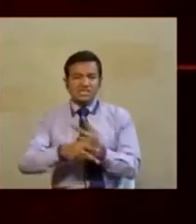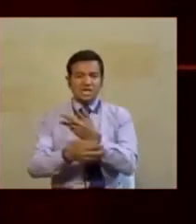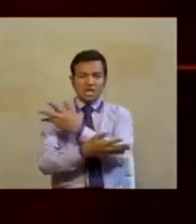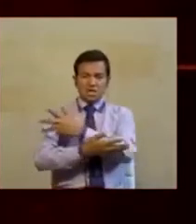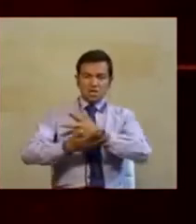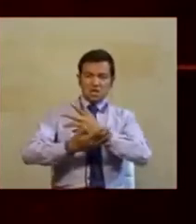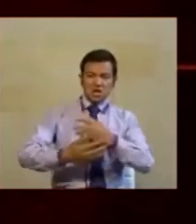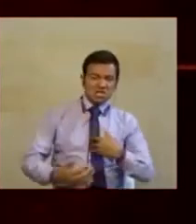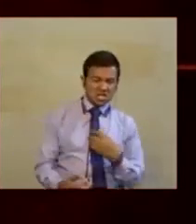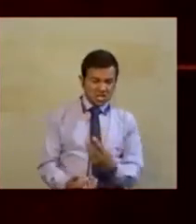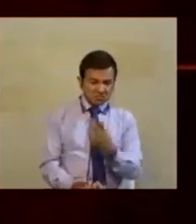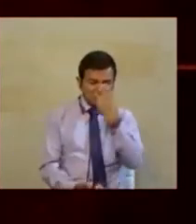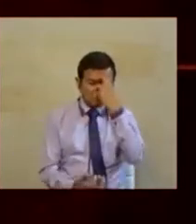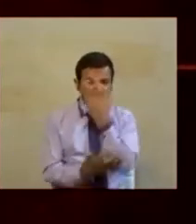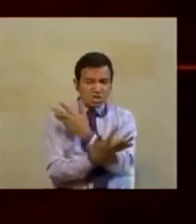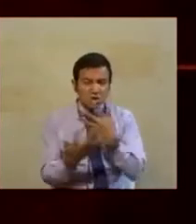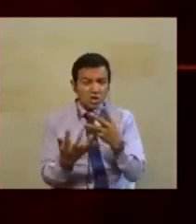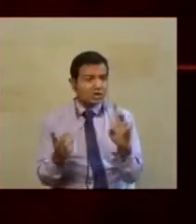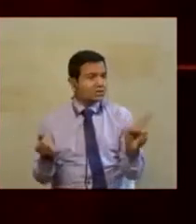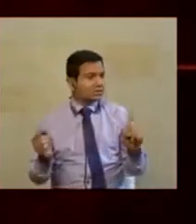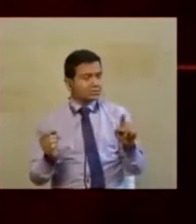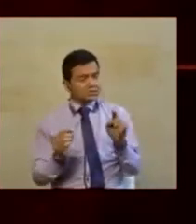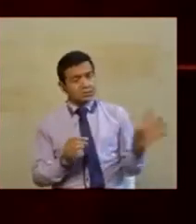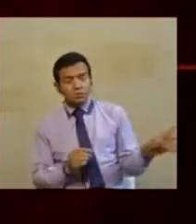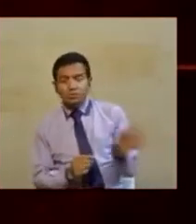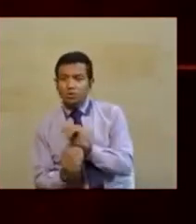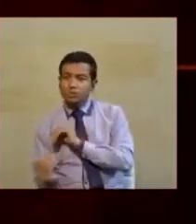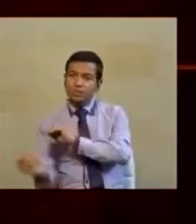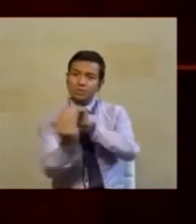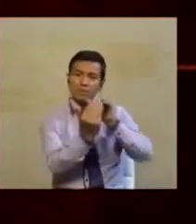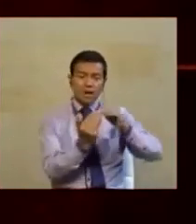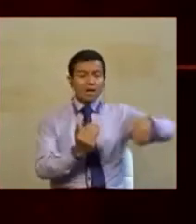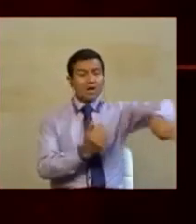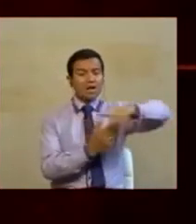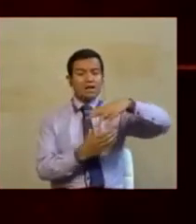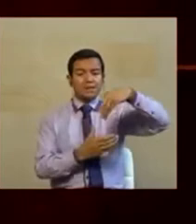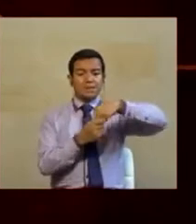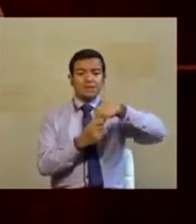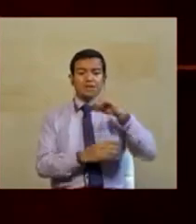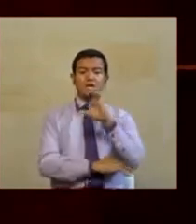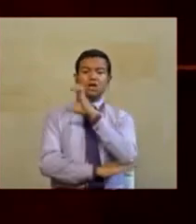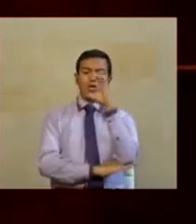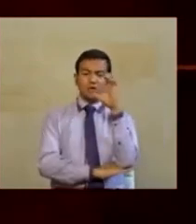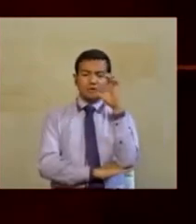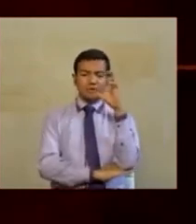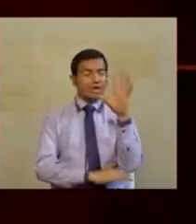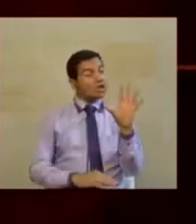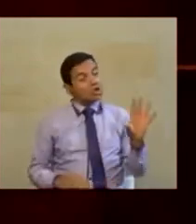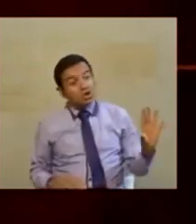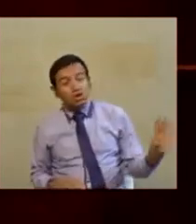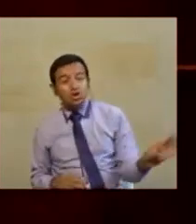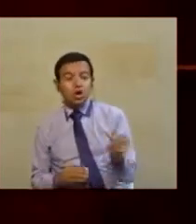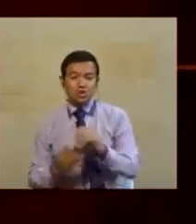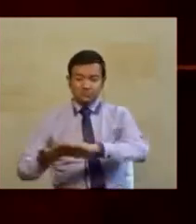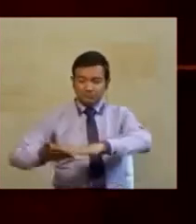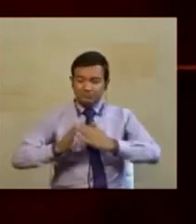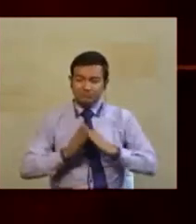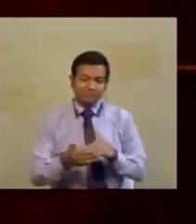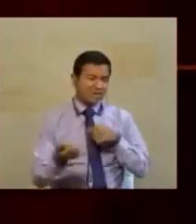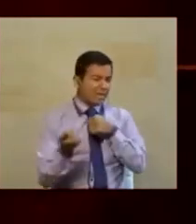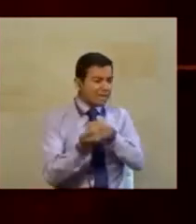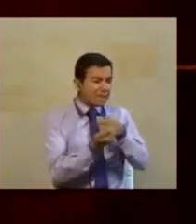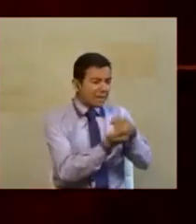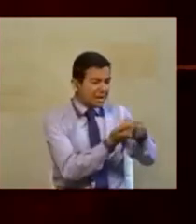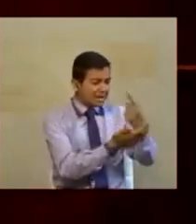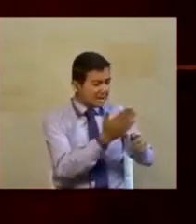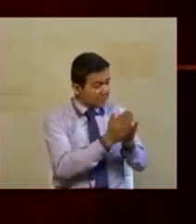que nos reconozcamos todos como ciudadanos de esta gran nación, que nos dediquemos todos juntos a sacar adelante a